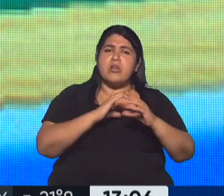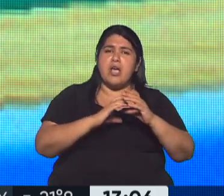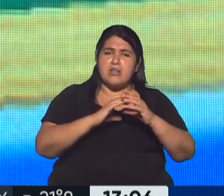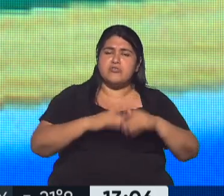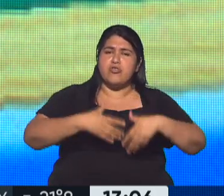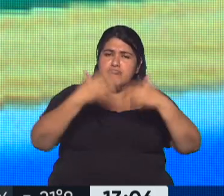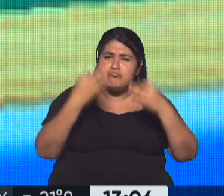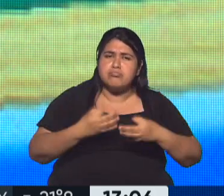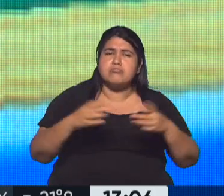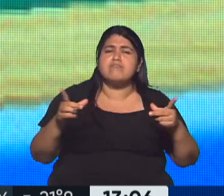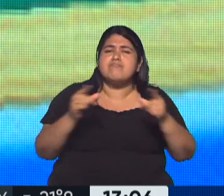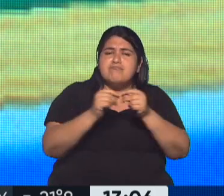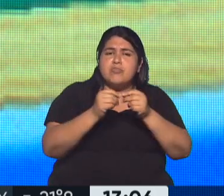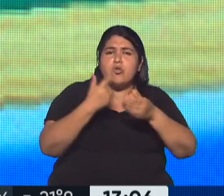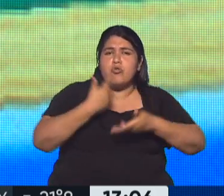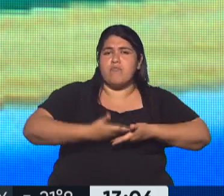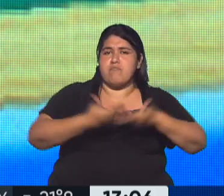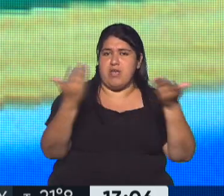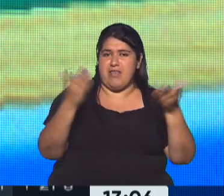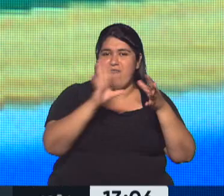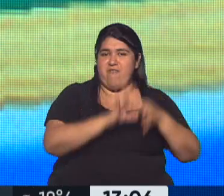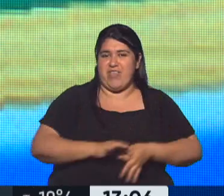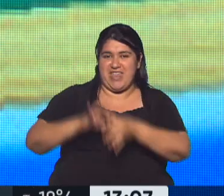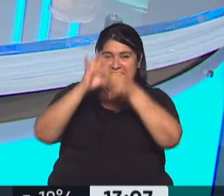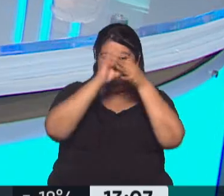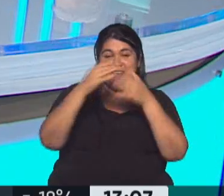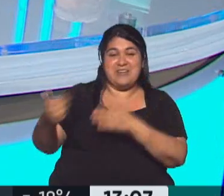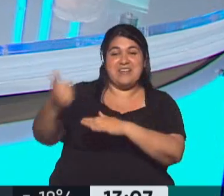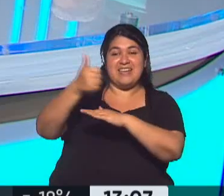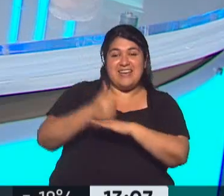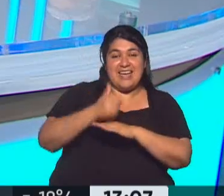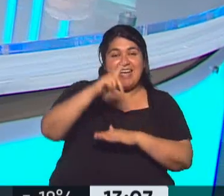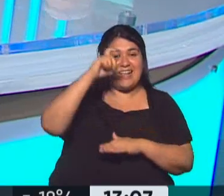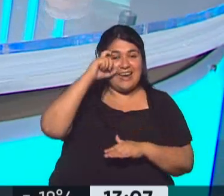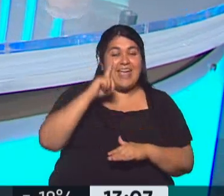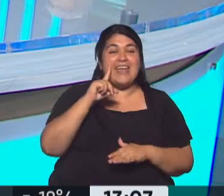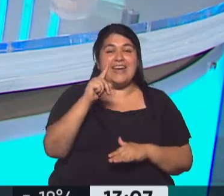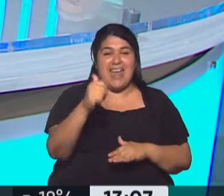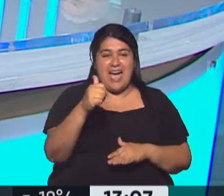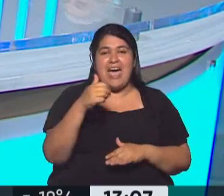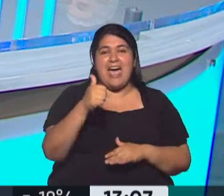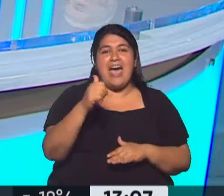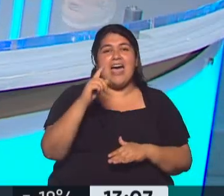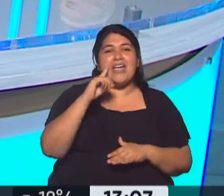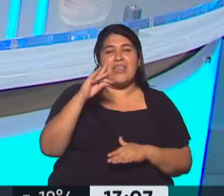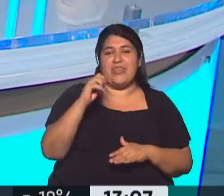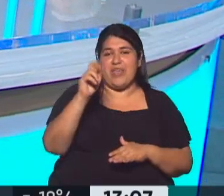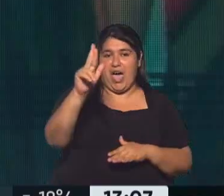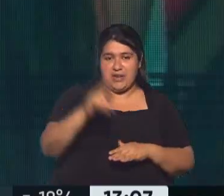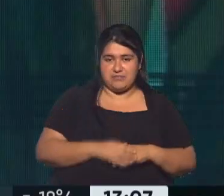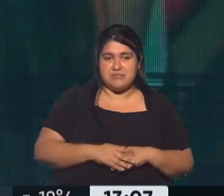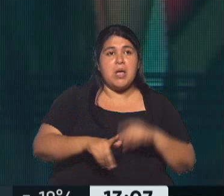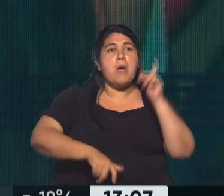inclusiva, veraz y federal entre nosotros. Y estamos con Leila Aldar para hablar de este tema. ¿Cómo estás, Leila? Sí, y la gente dirá,